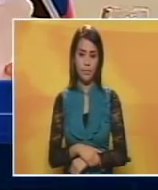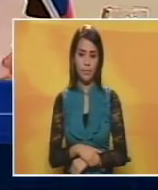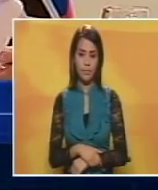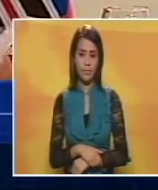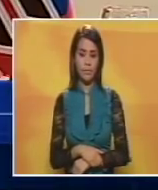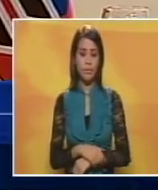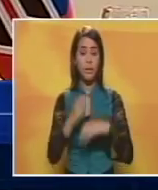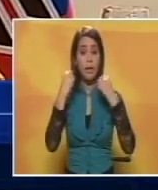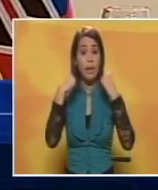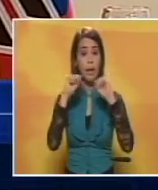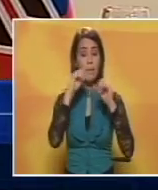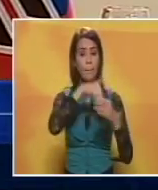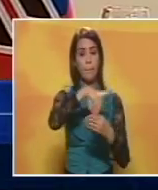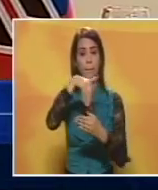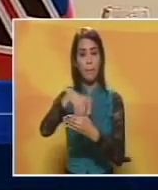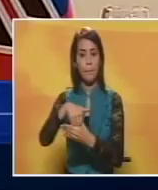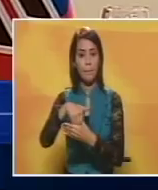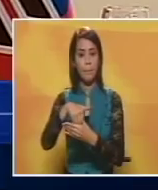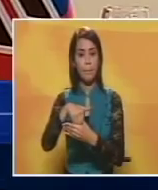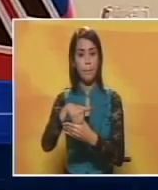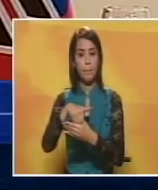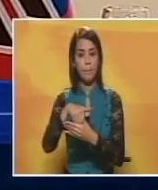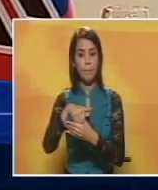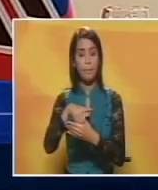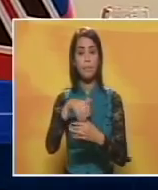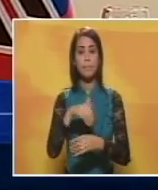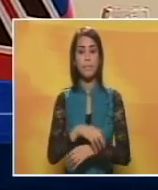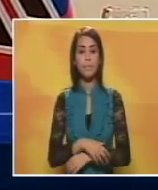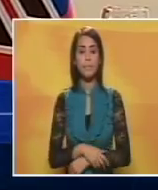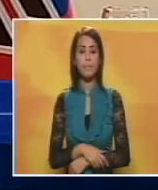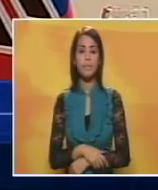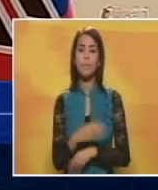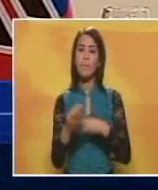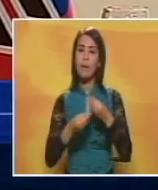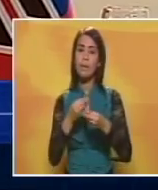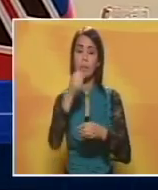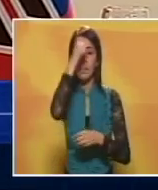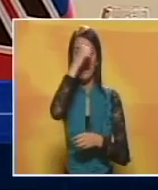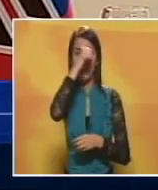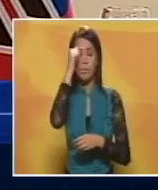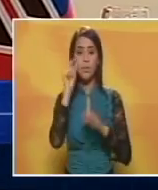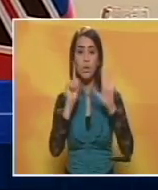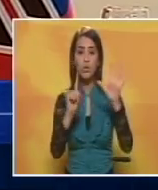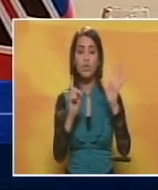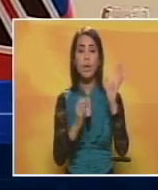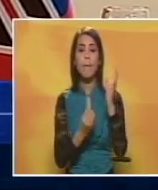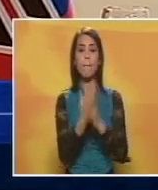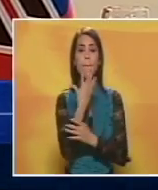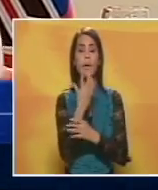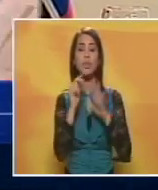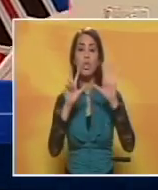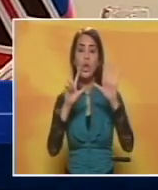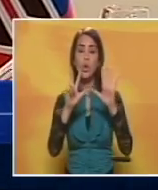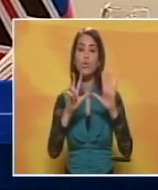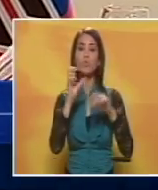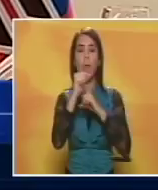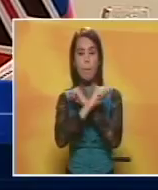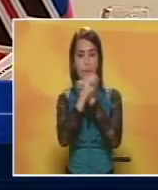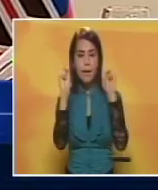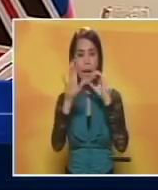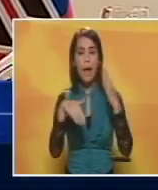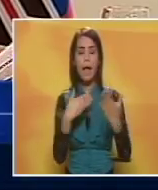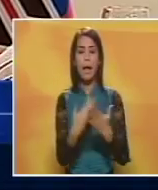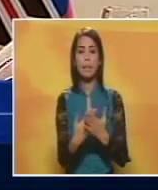El simulacro de votación, el simulacro electoral, se realizará este domingo 6 de mayo de 8 de la mañana